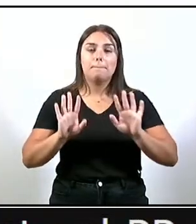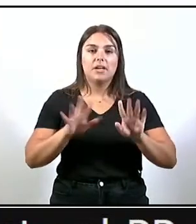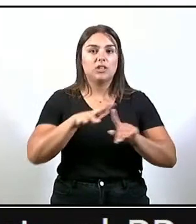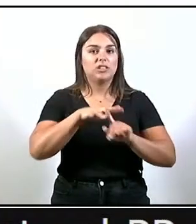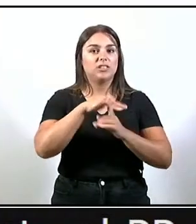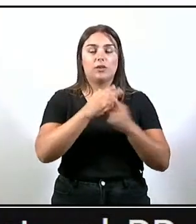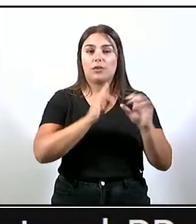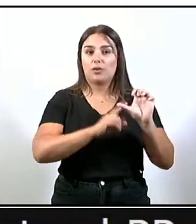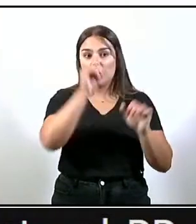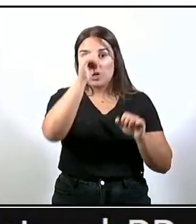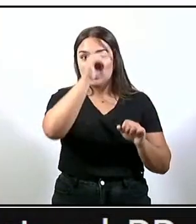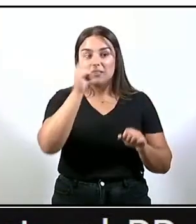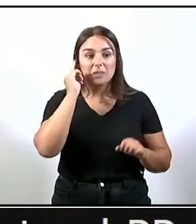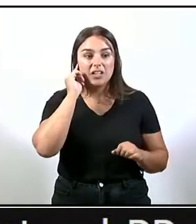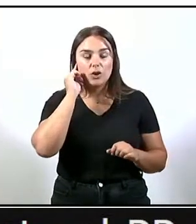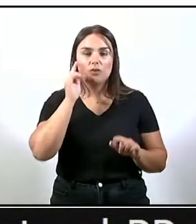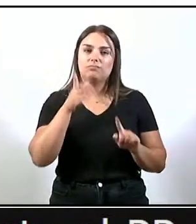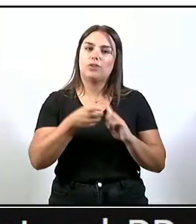los extremeños y de las extremeñas.